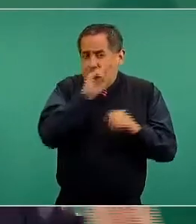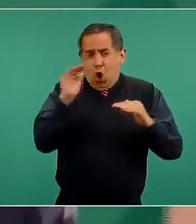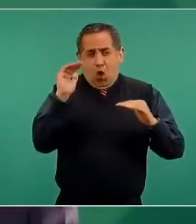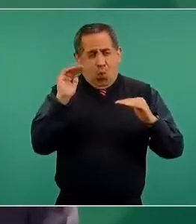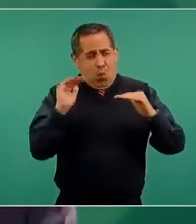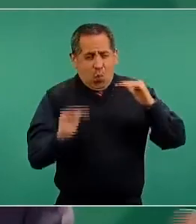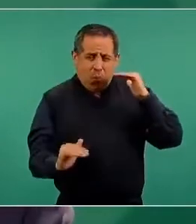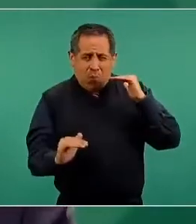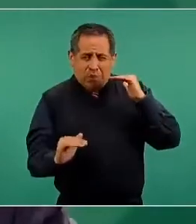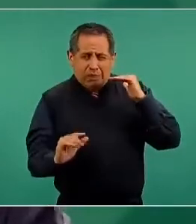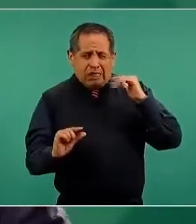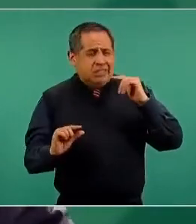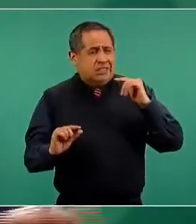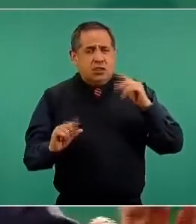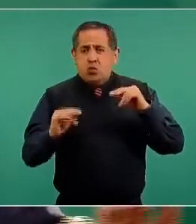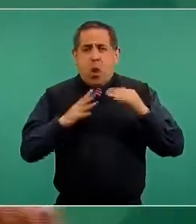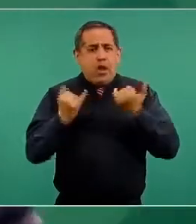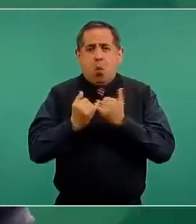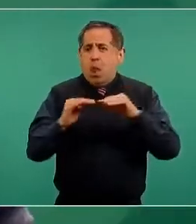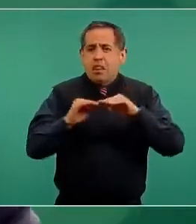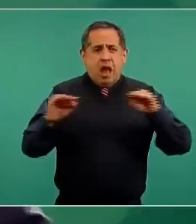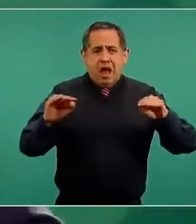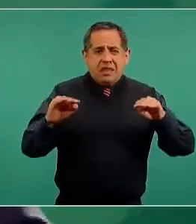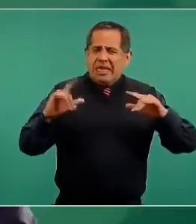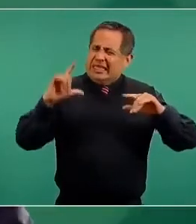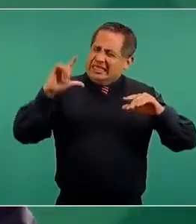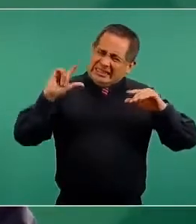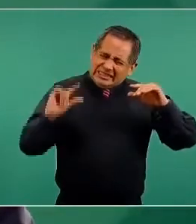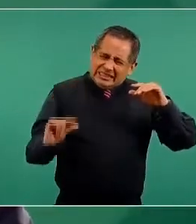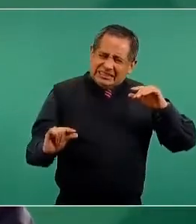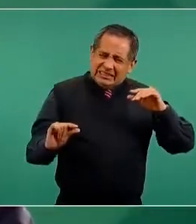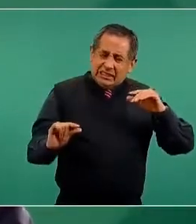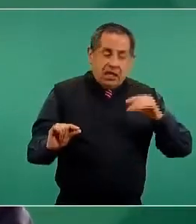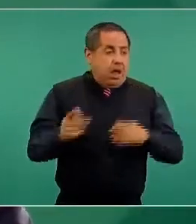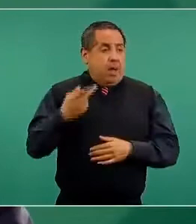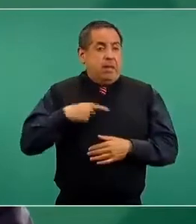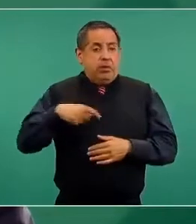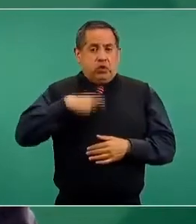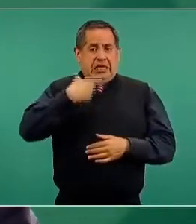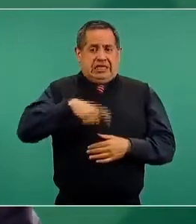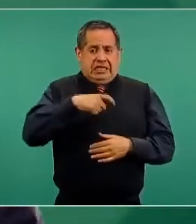más desigual. Se polarizó la distribución de la riqueza,